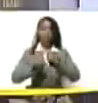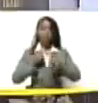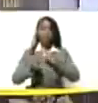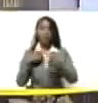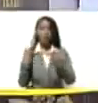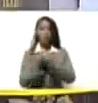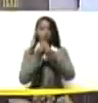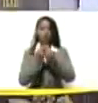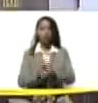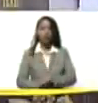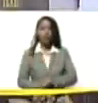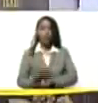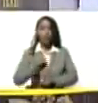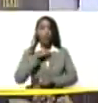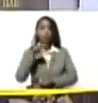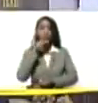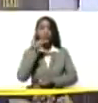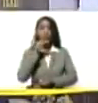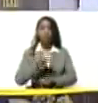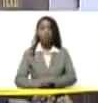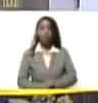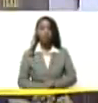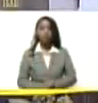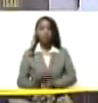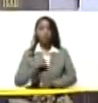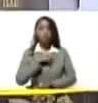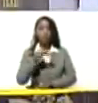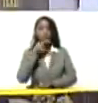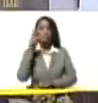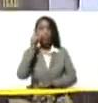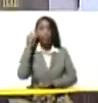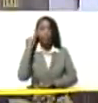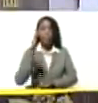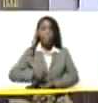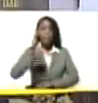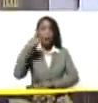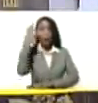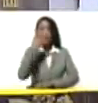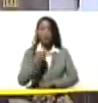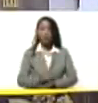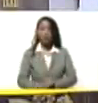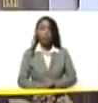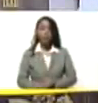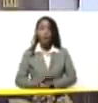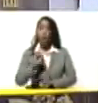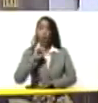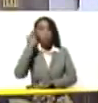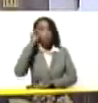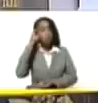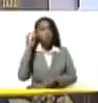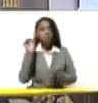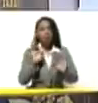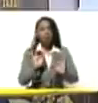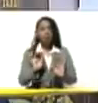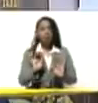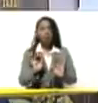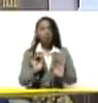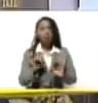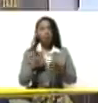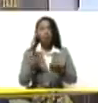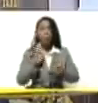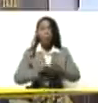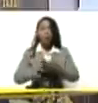nuestros nietos nuestras nietas que son más jóvenes no saben nada de lo que